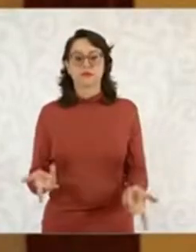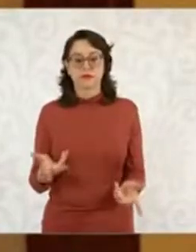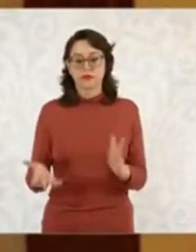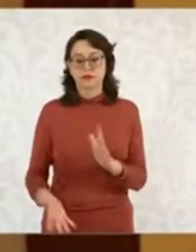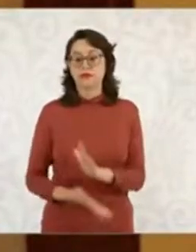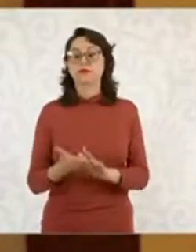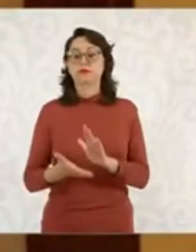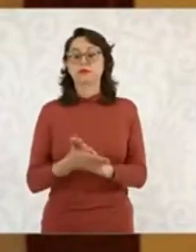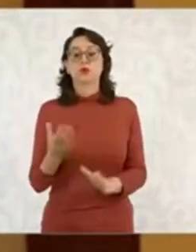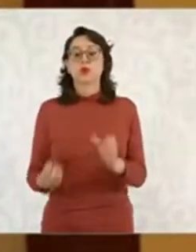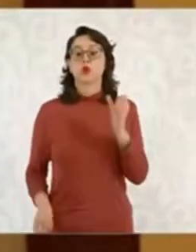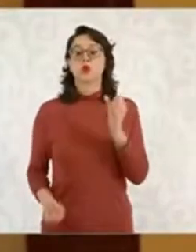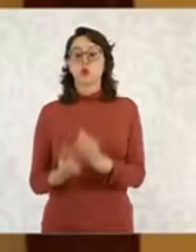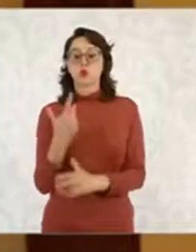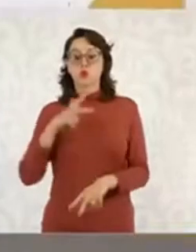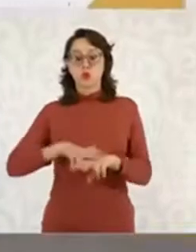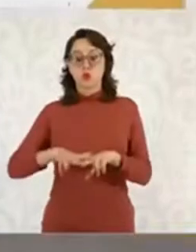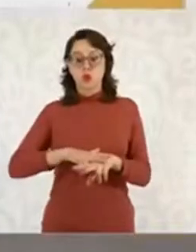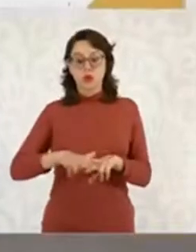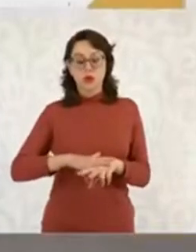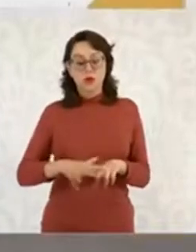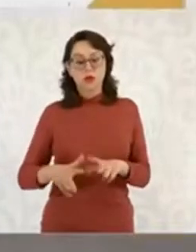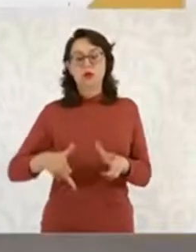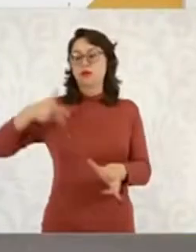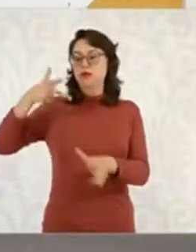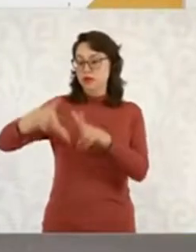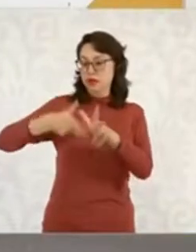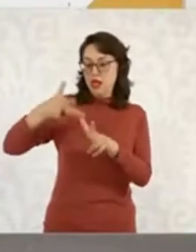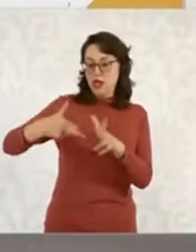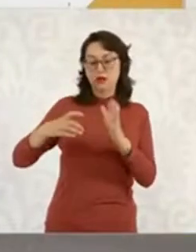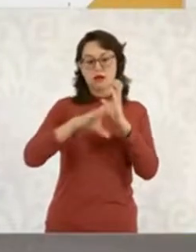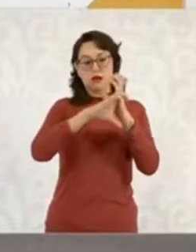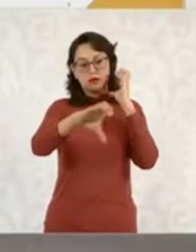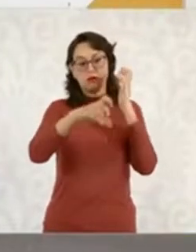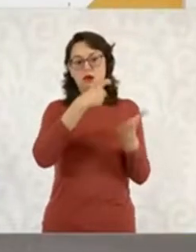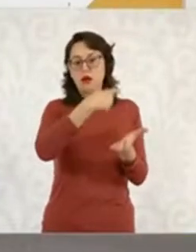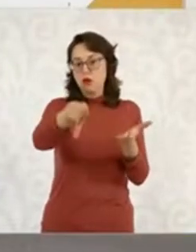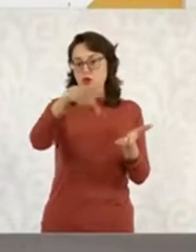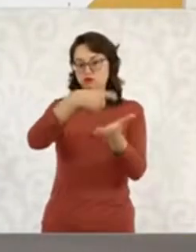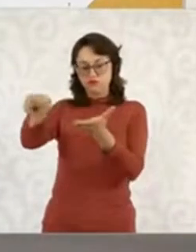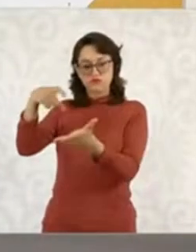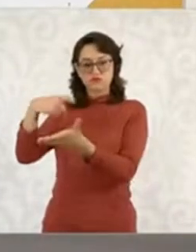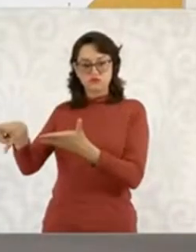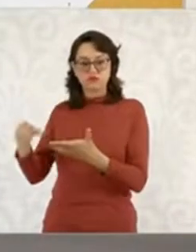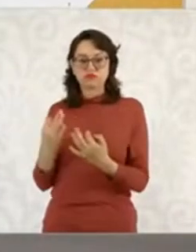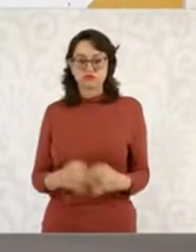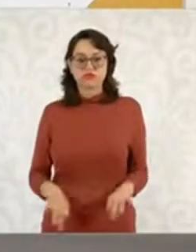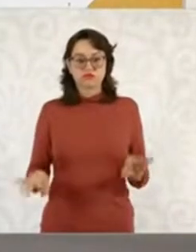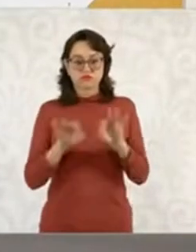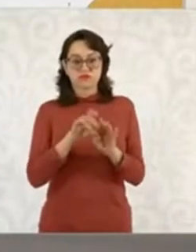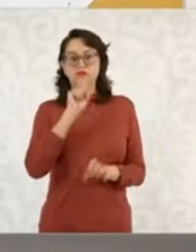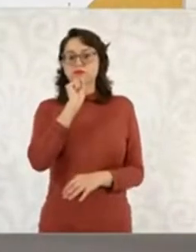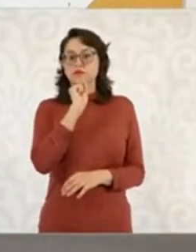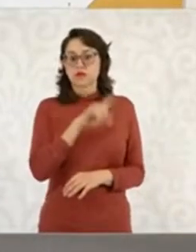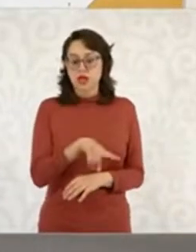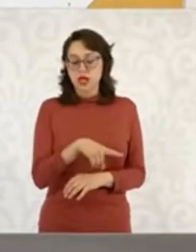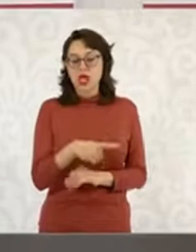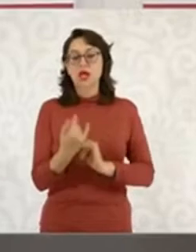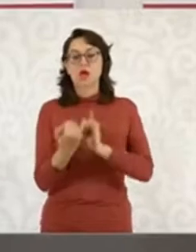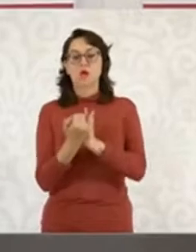vías férreas y la adquisición de equipo ferroviario, lo cual es relevante para lo que viene sobre las licitaciones que les voy a explicar, y también